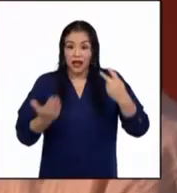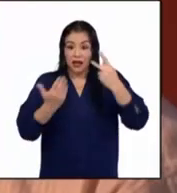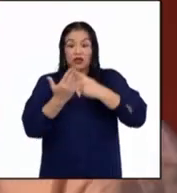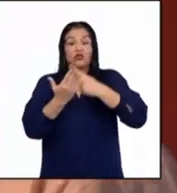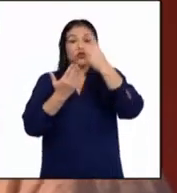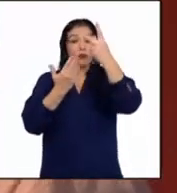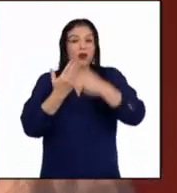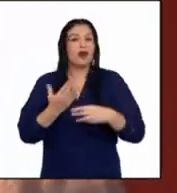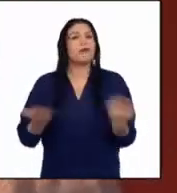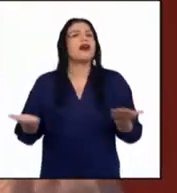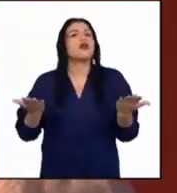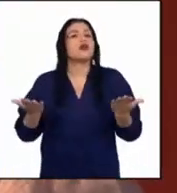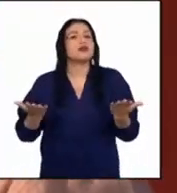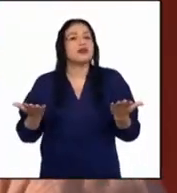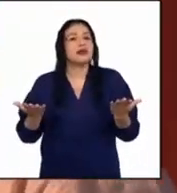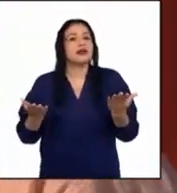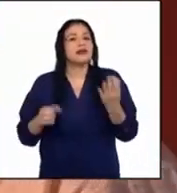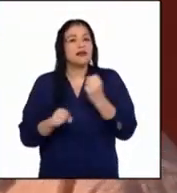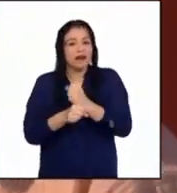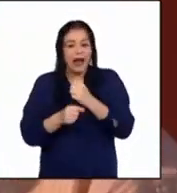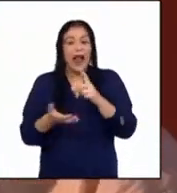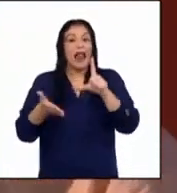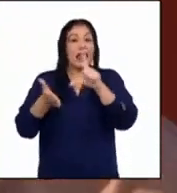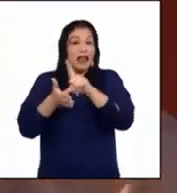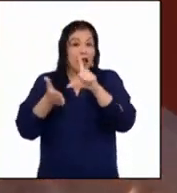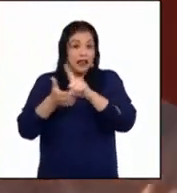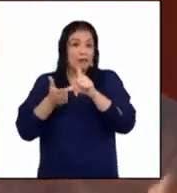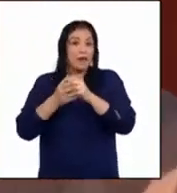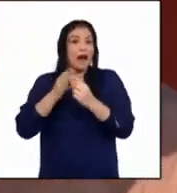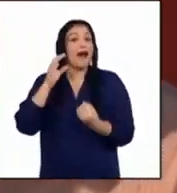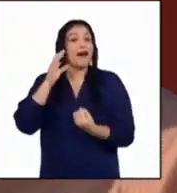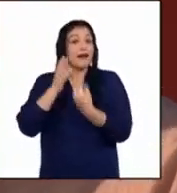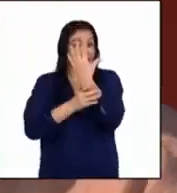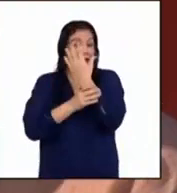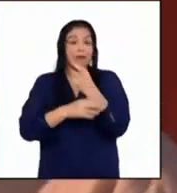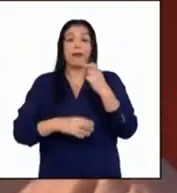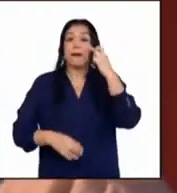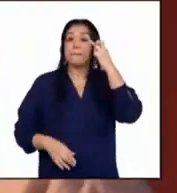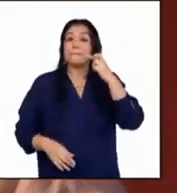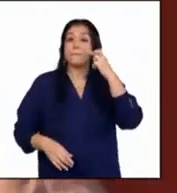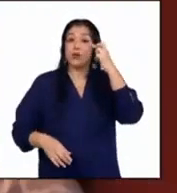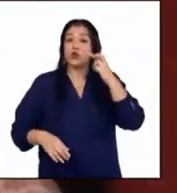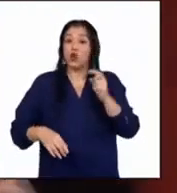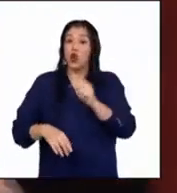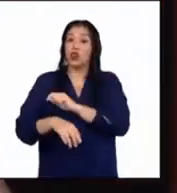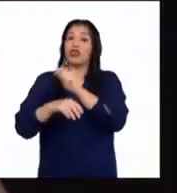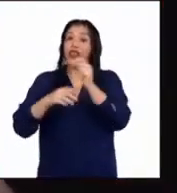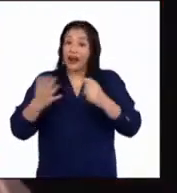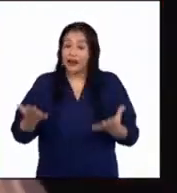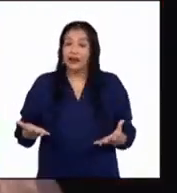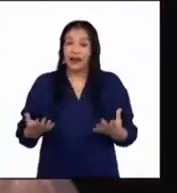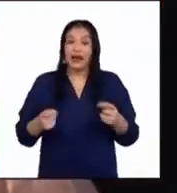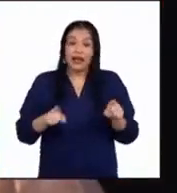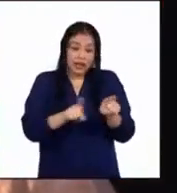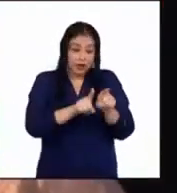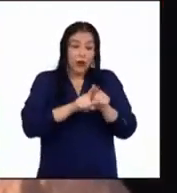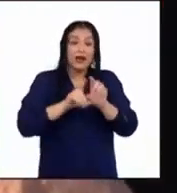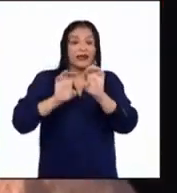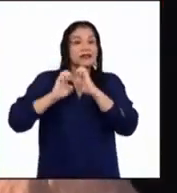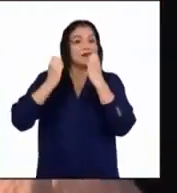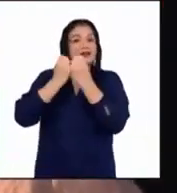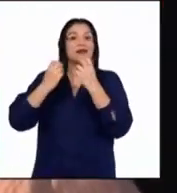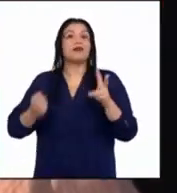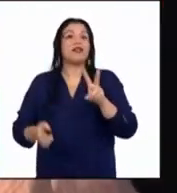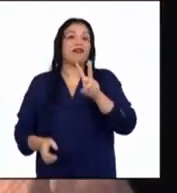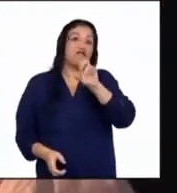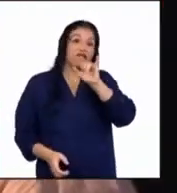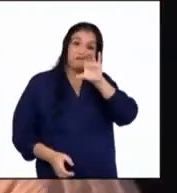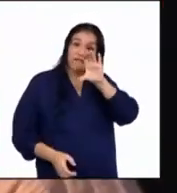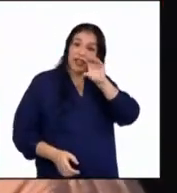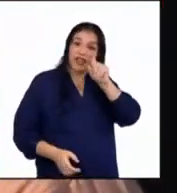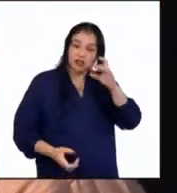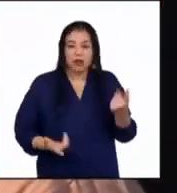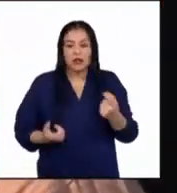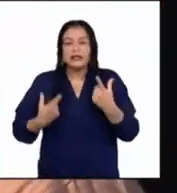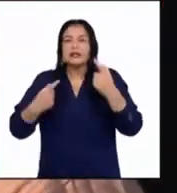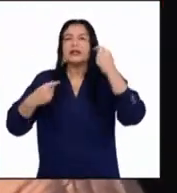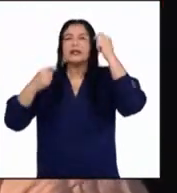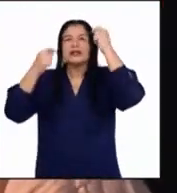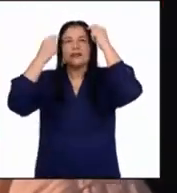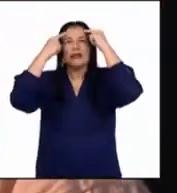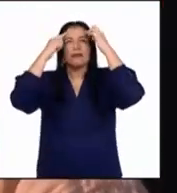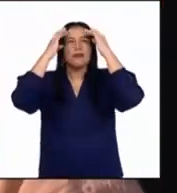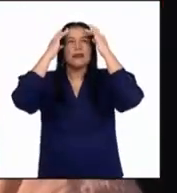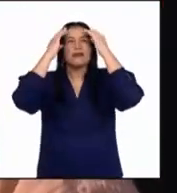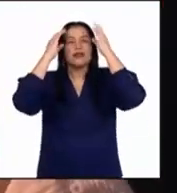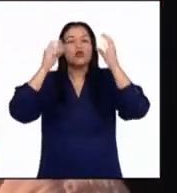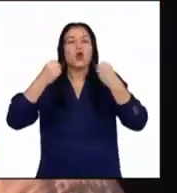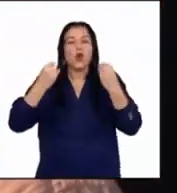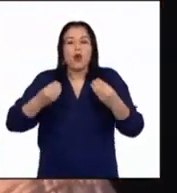en Lima, Arequipa, Tacna y Puno. Y al igual que el equipo de Víctor, ellos están pensando en cómo escalar